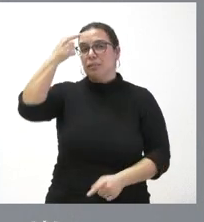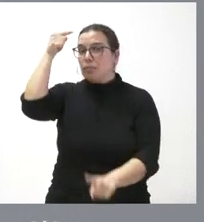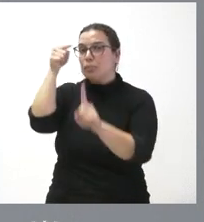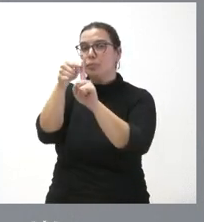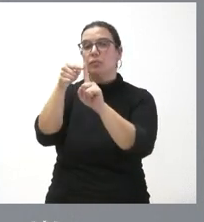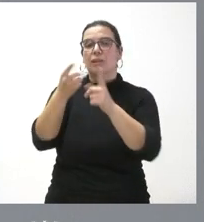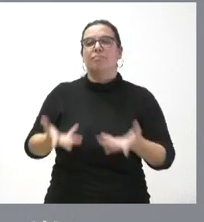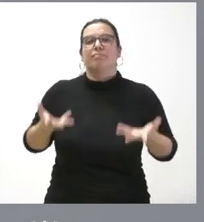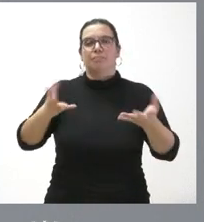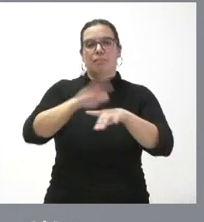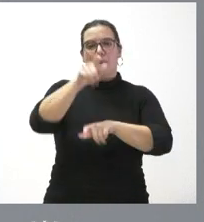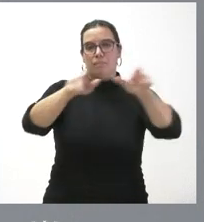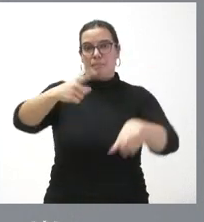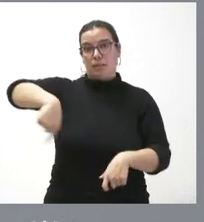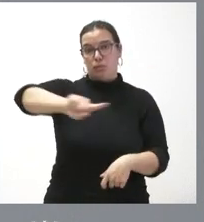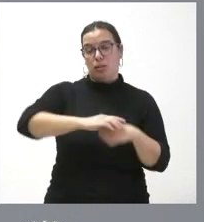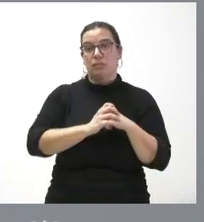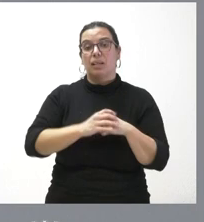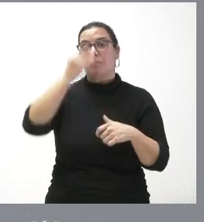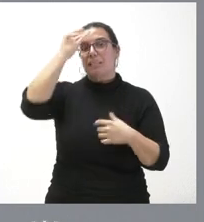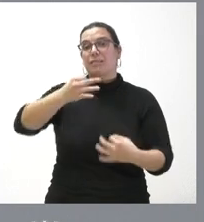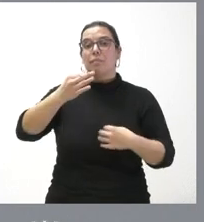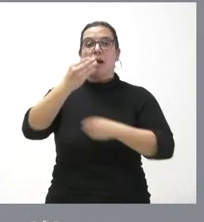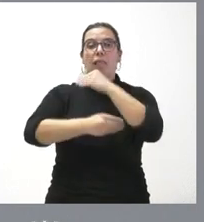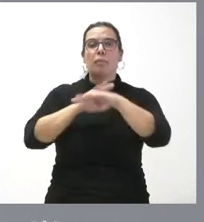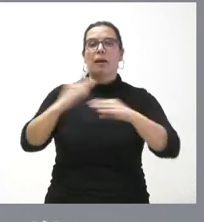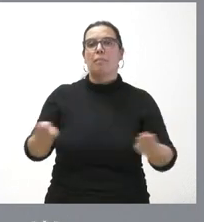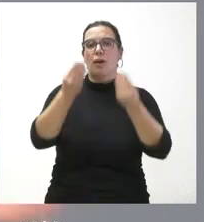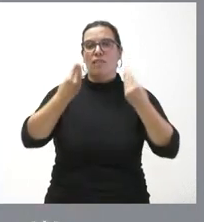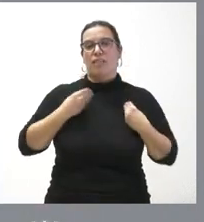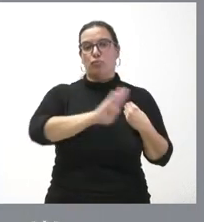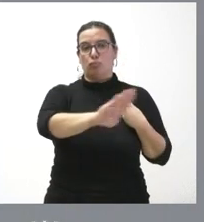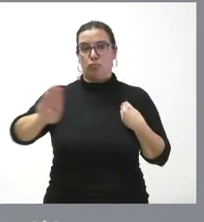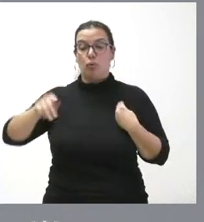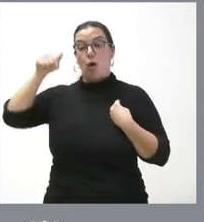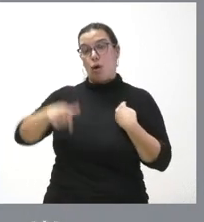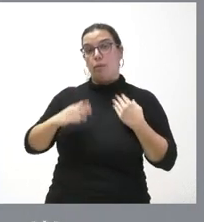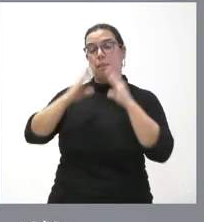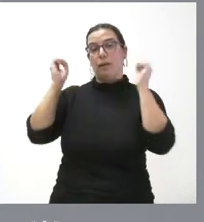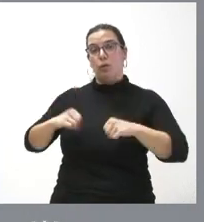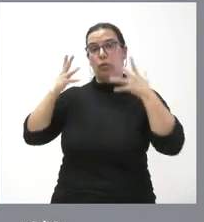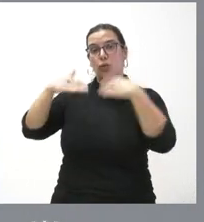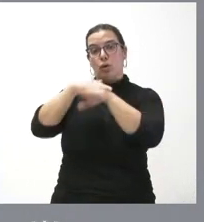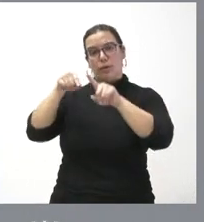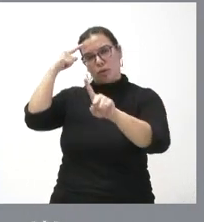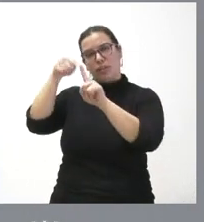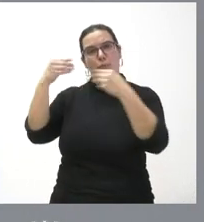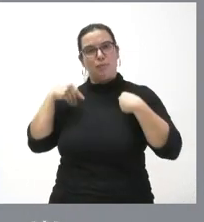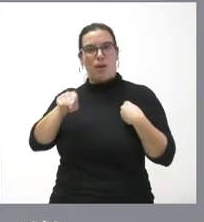al servicio de la gente y se trata de pensar siempre lo que podemos hacer para mejorar la vida de las personas hoy en el acuerdo del Consejo de Gobierno de Castilla y León es lo que estamos haciendo